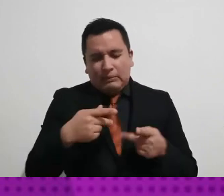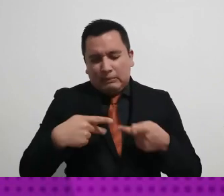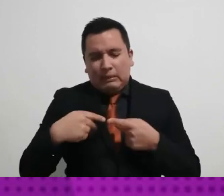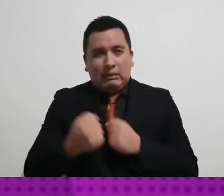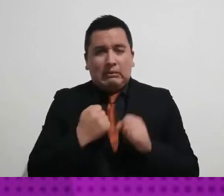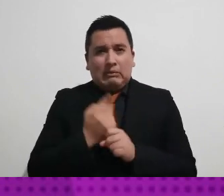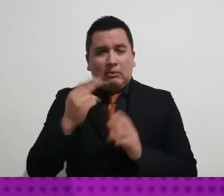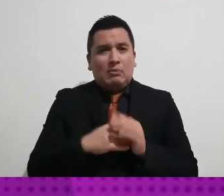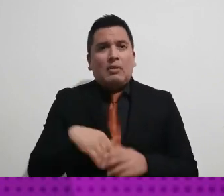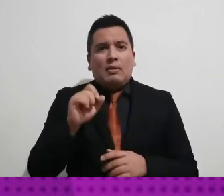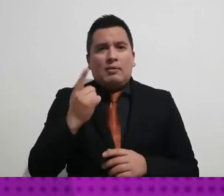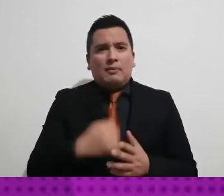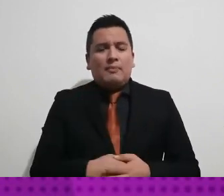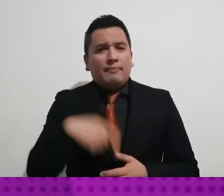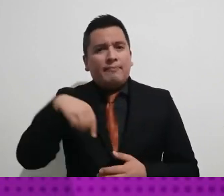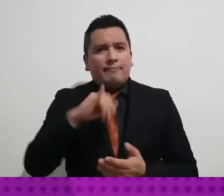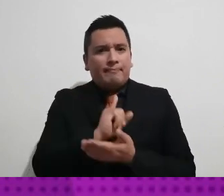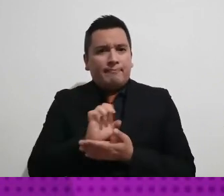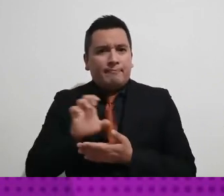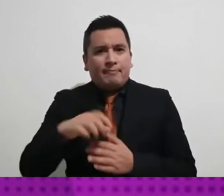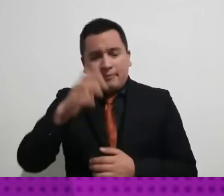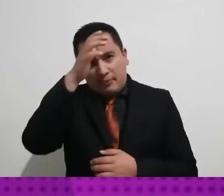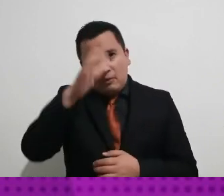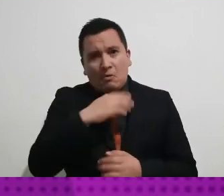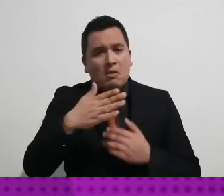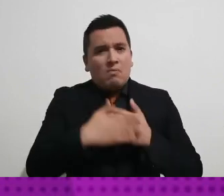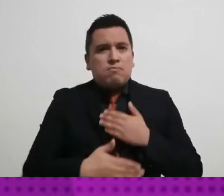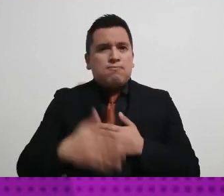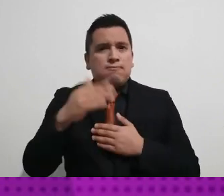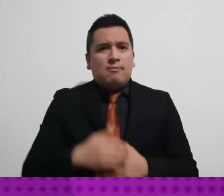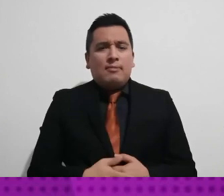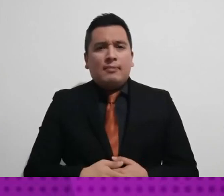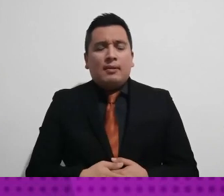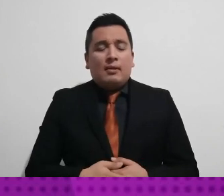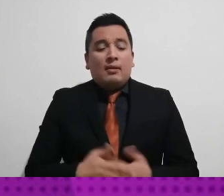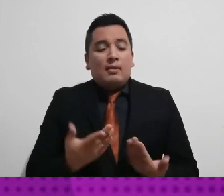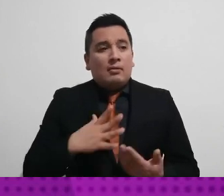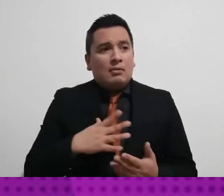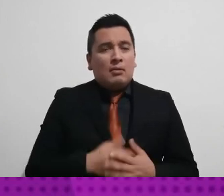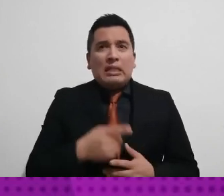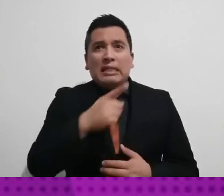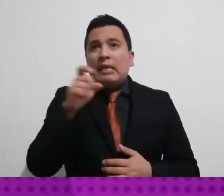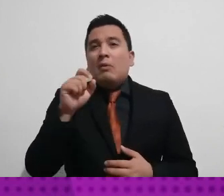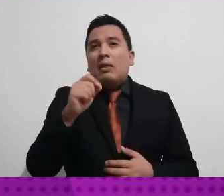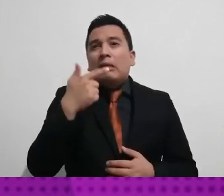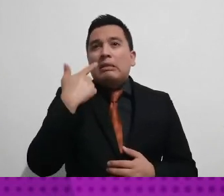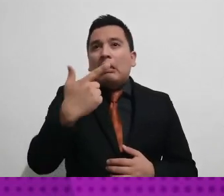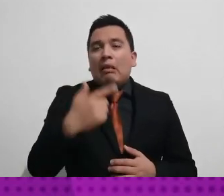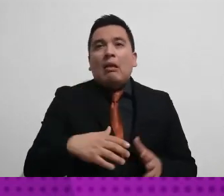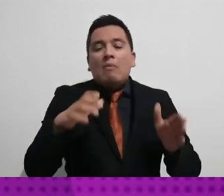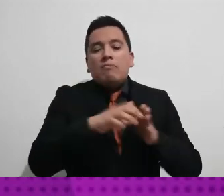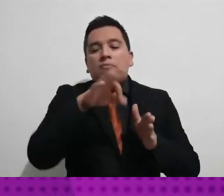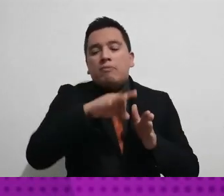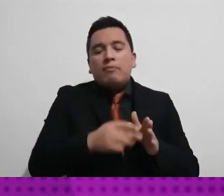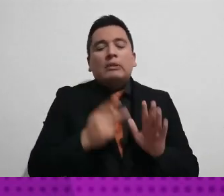de este año 2021 que el Instituto Electoral de Coahuila, a lo largo de su historia, ha organizado